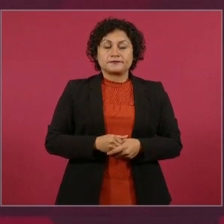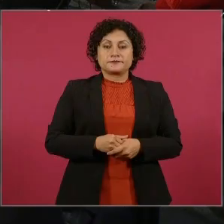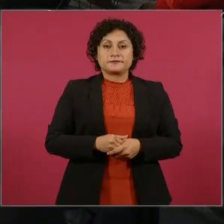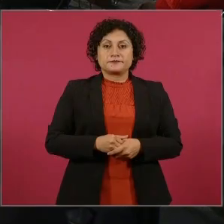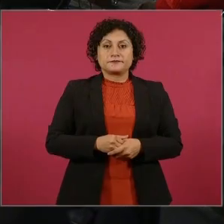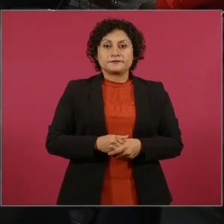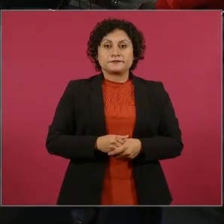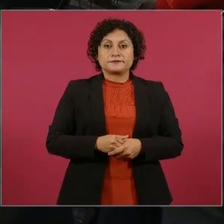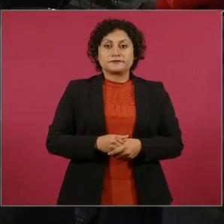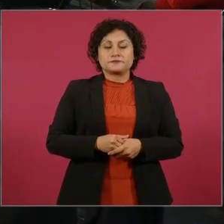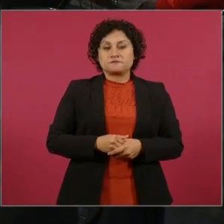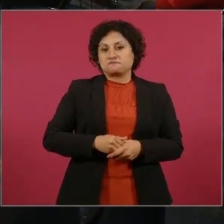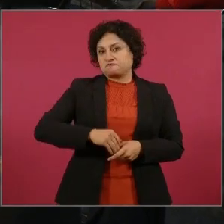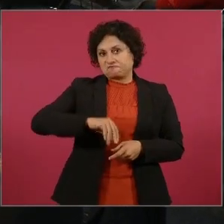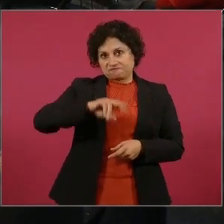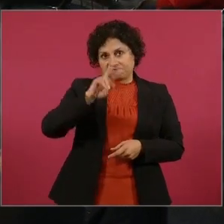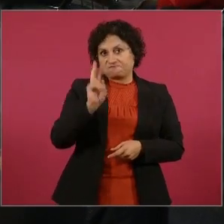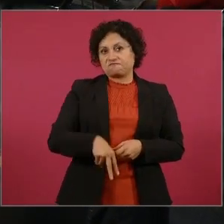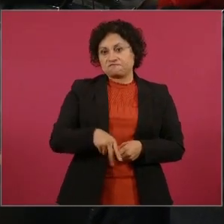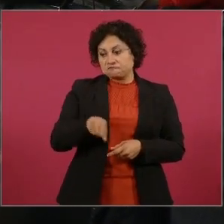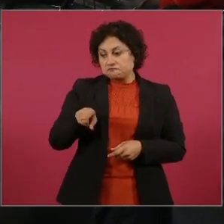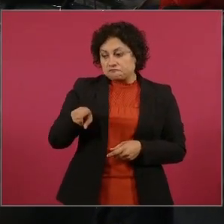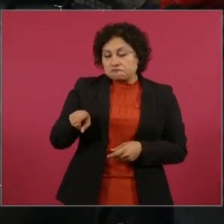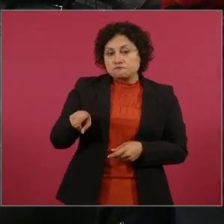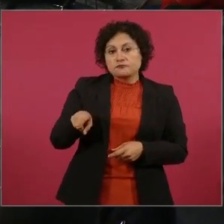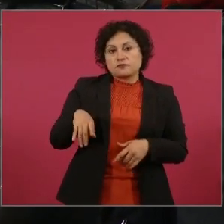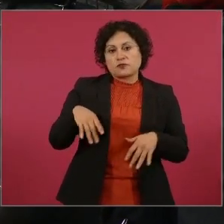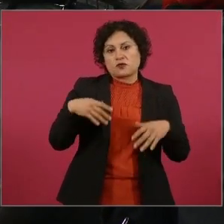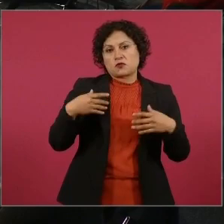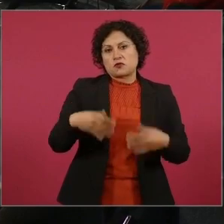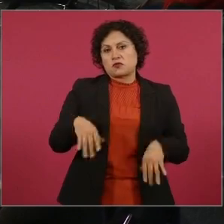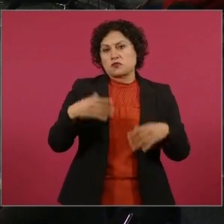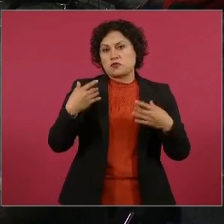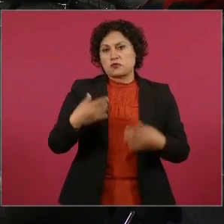libres muy independientes